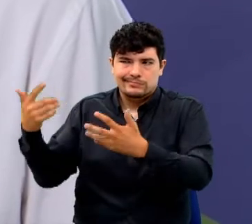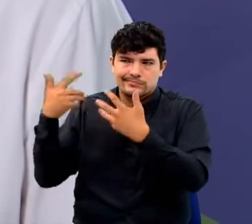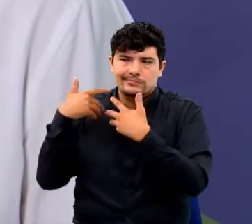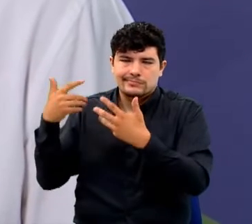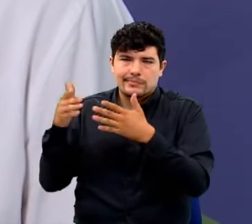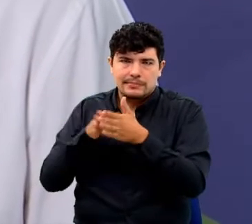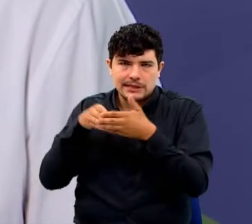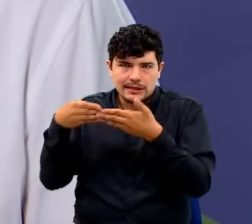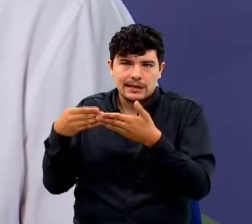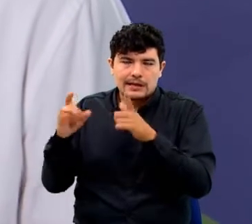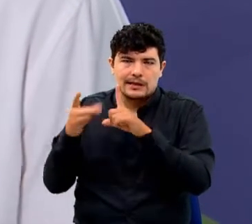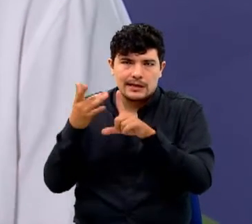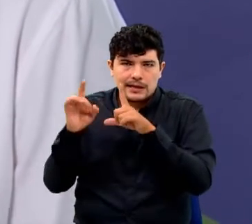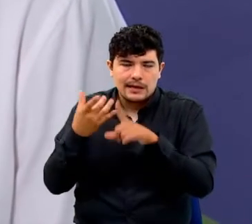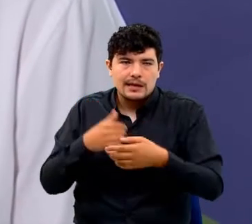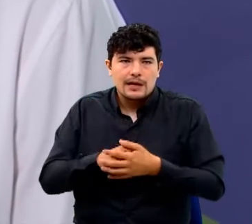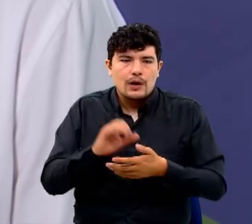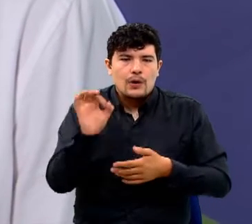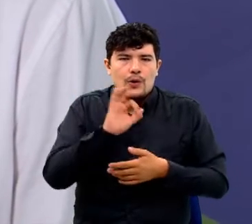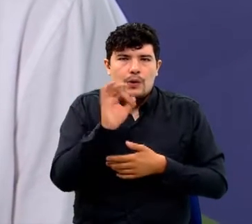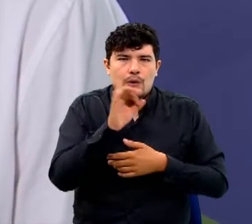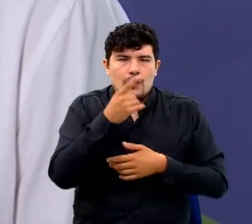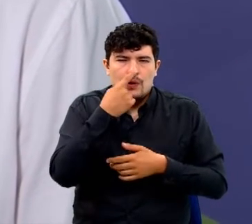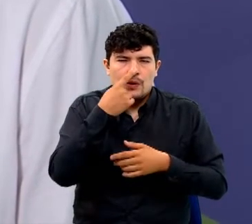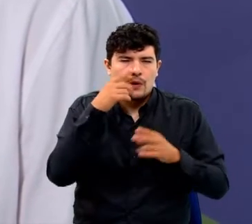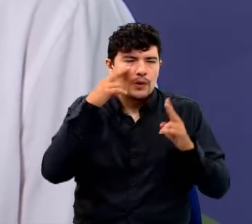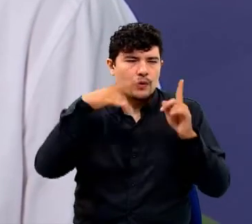billetera electrónica, para meterse